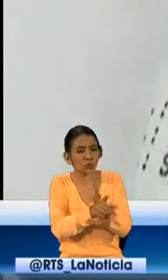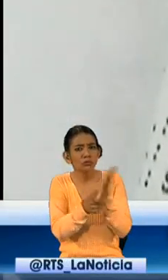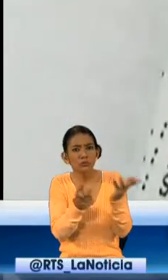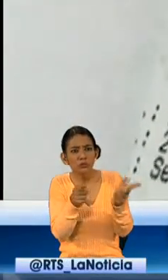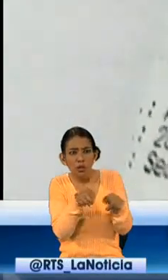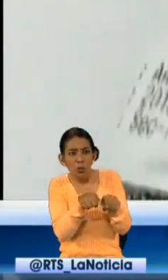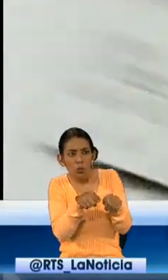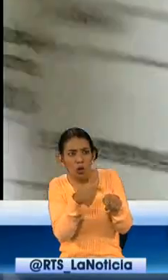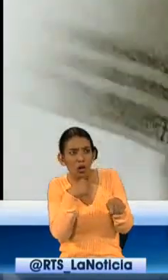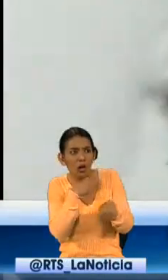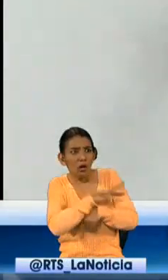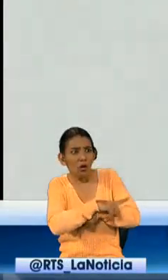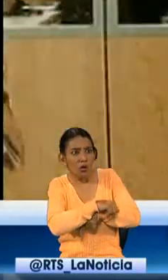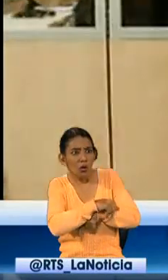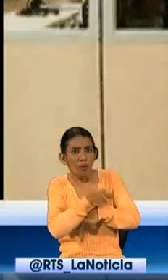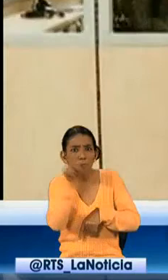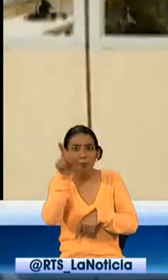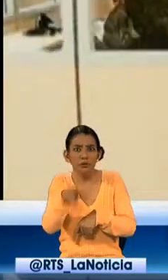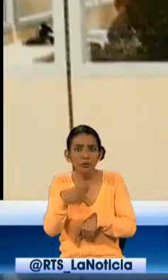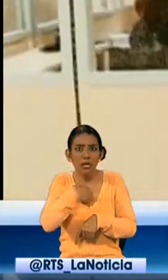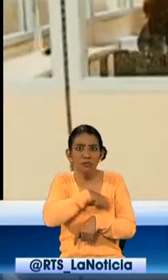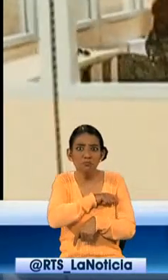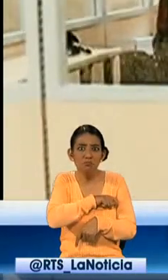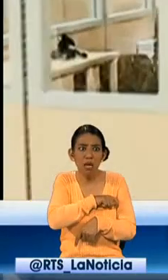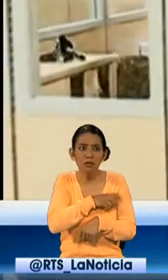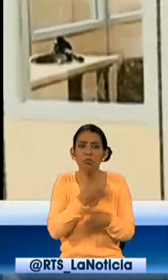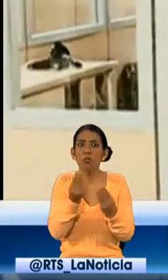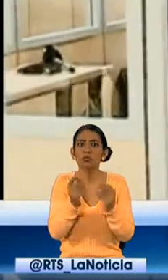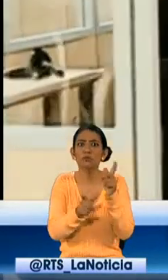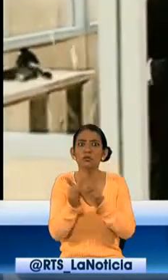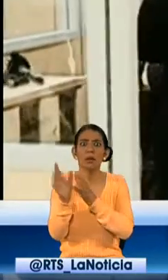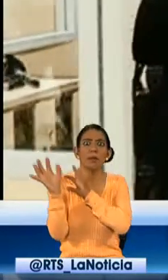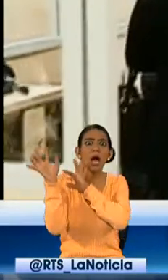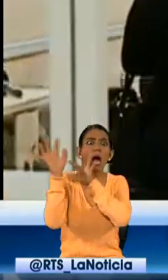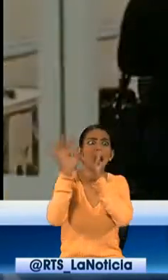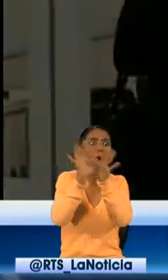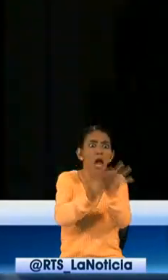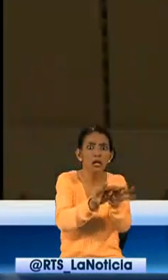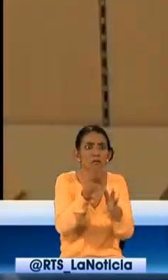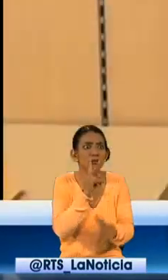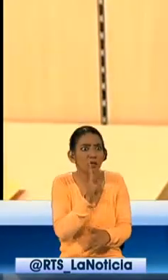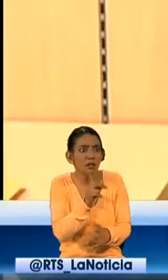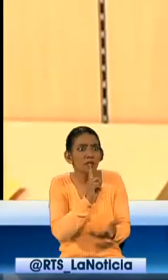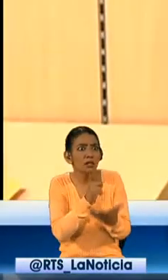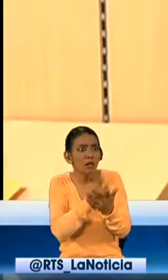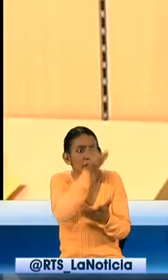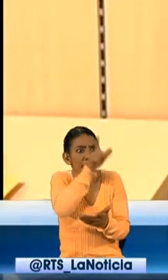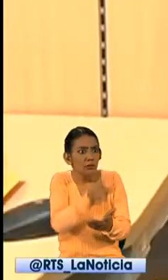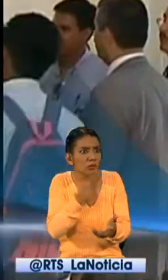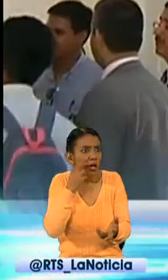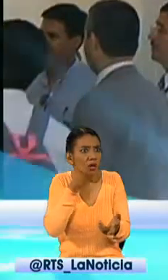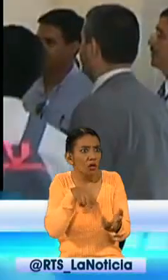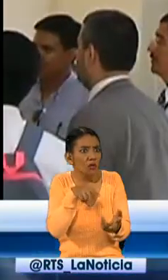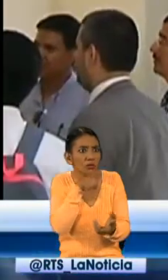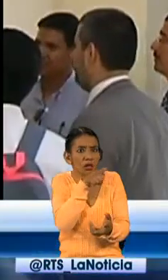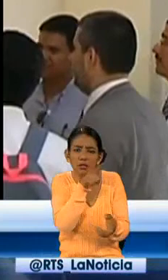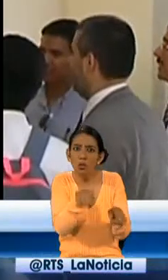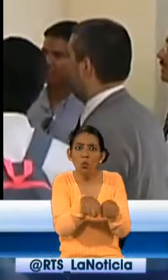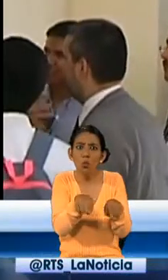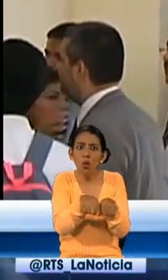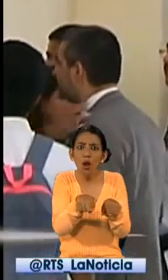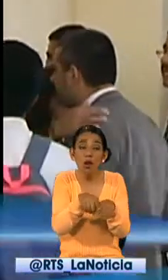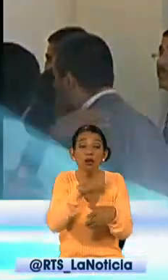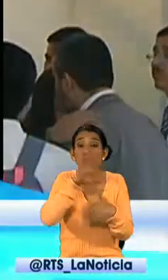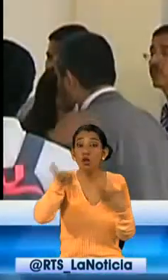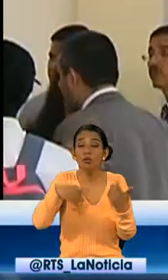a este ciudadano español, de ahí pues vinieron muchas personas, reconocieron incluso a la persona detenida. Todos eran